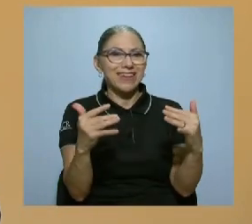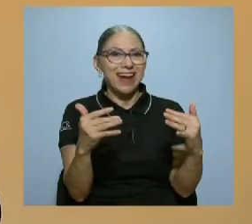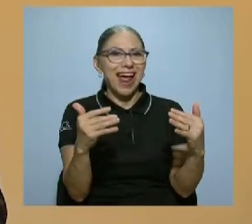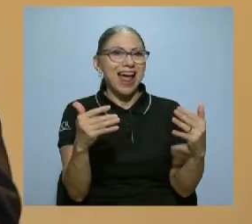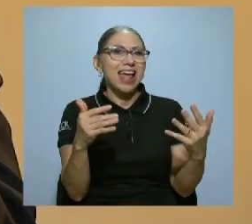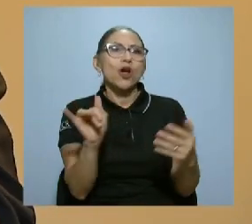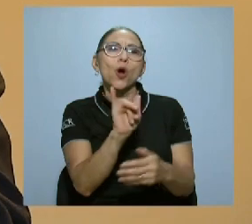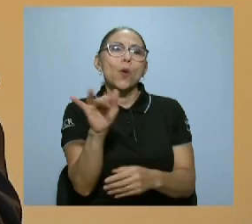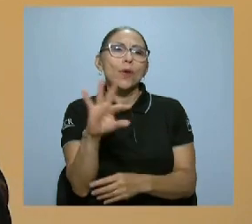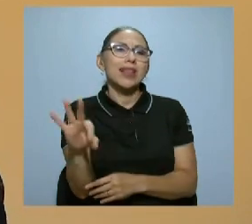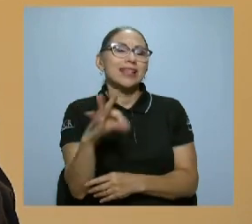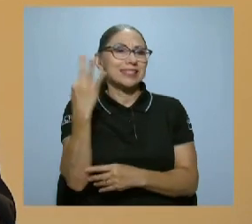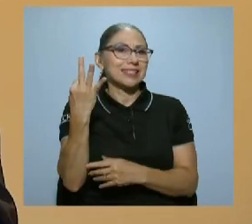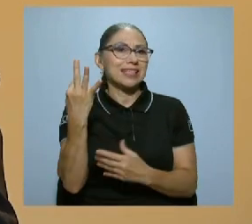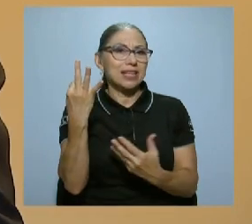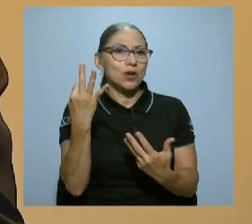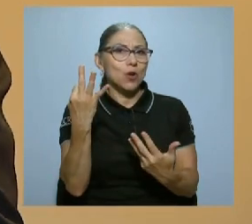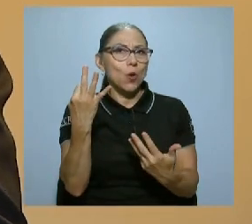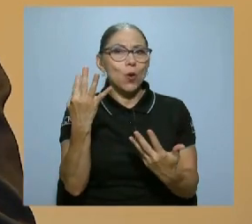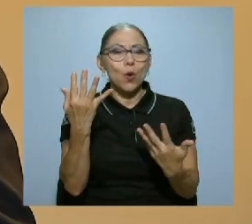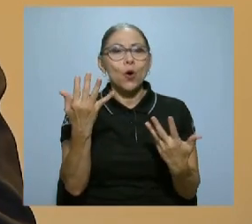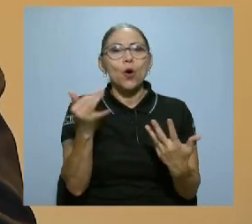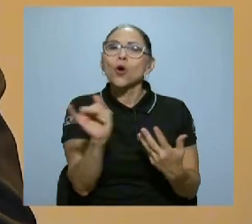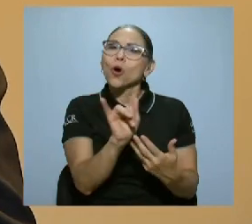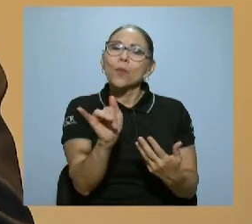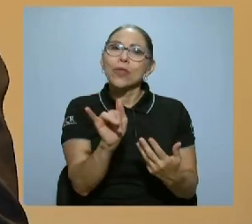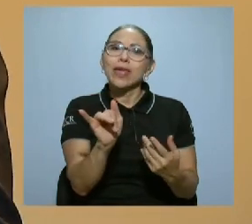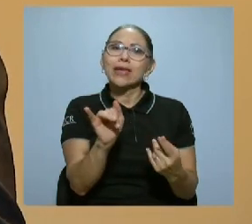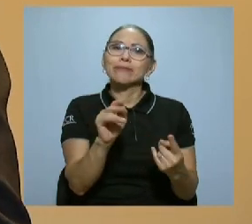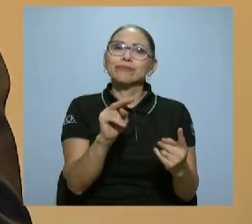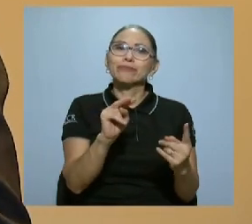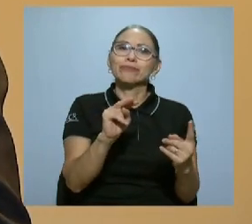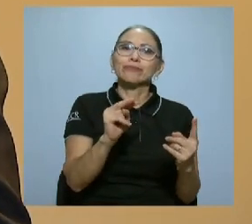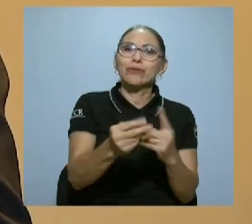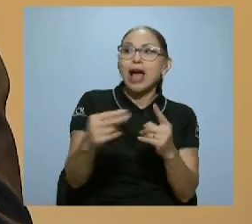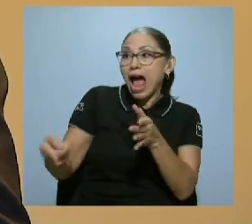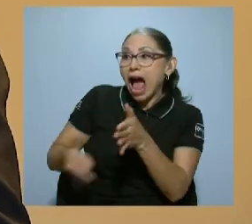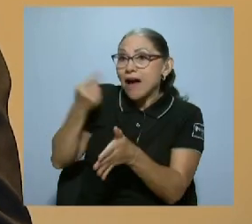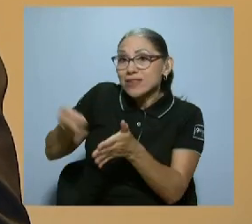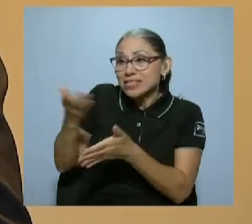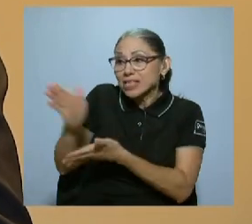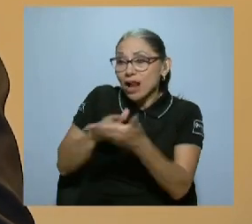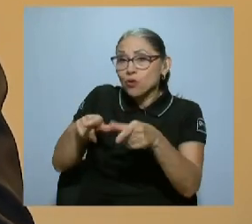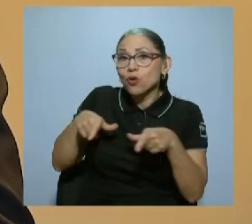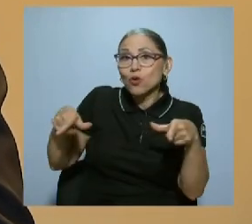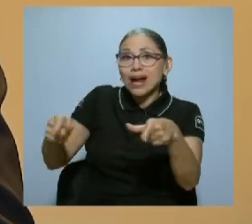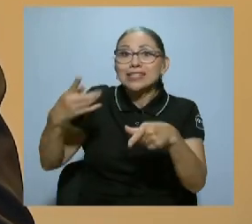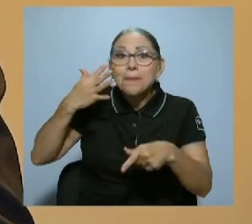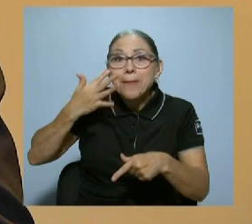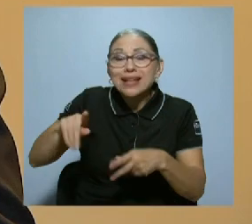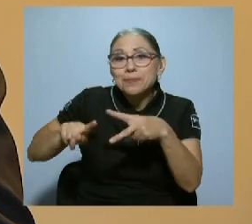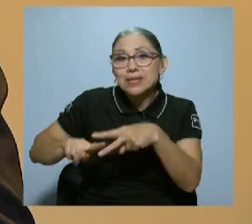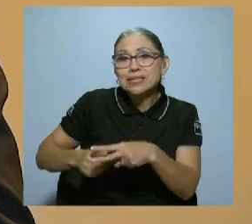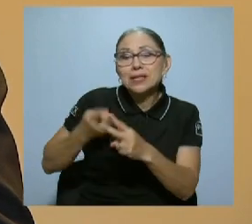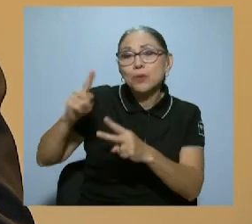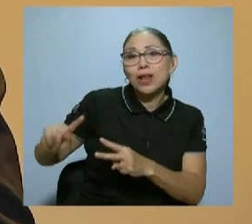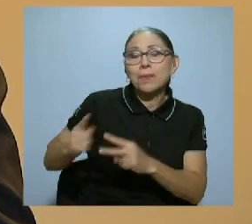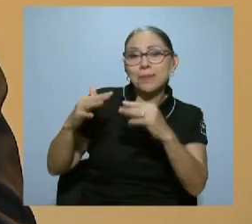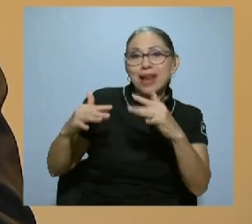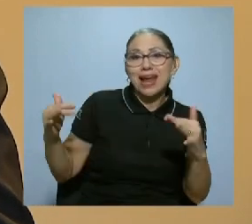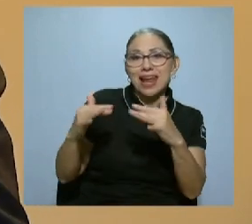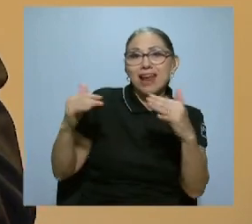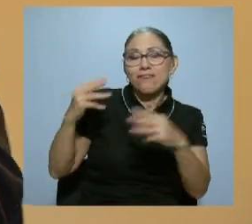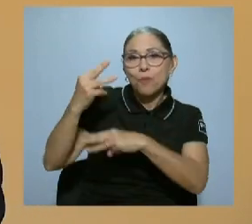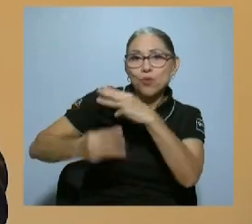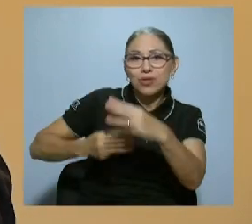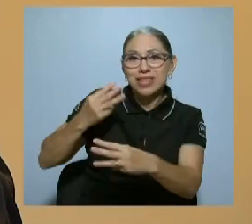En algunos lugares parece un principio de la Primera Guerra Mundial, en la región del Donbass, por ejemplo. En